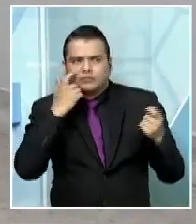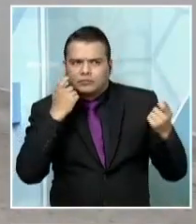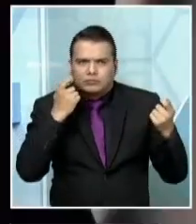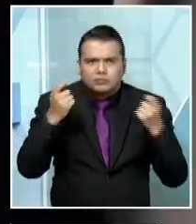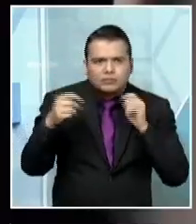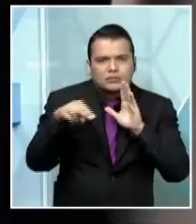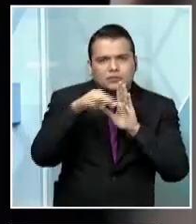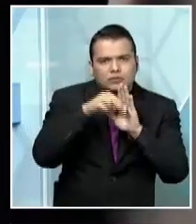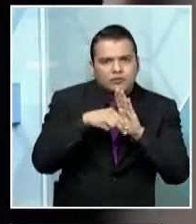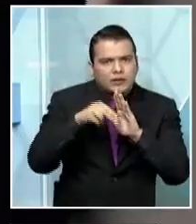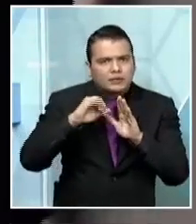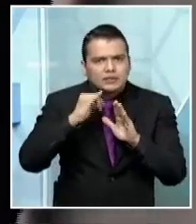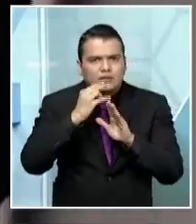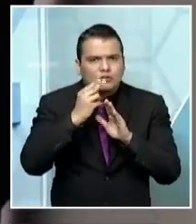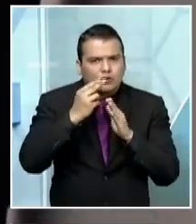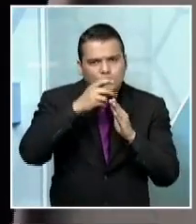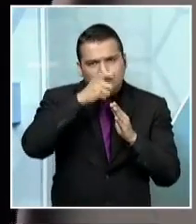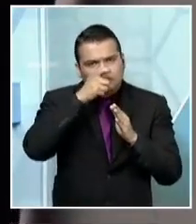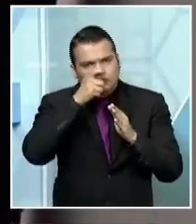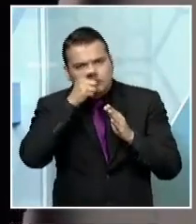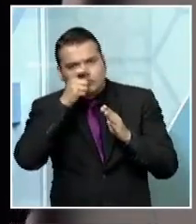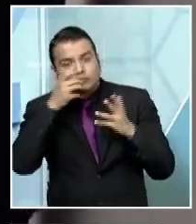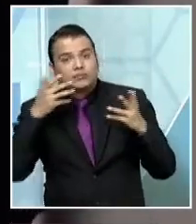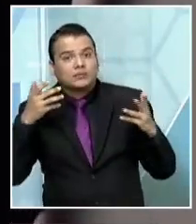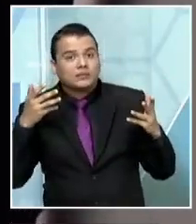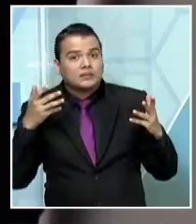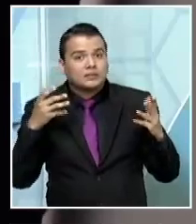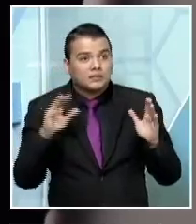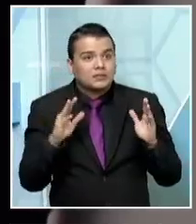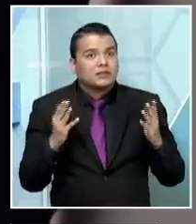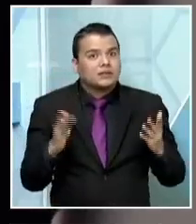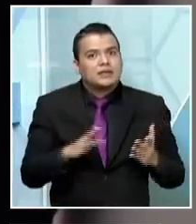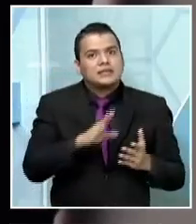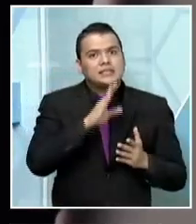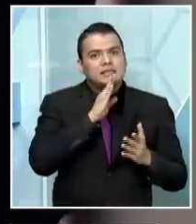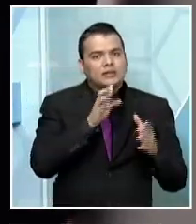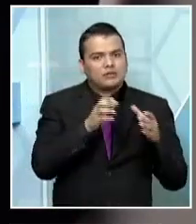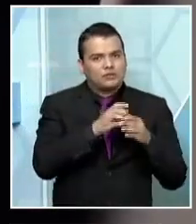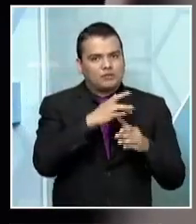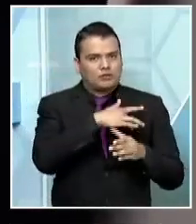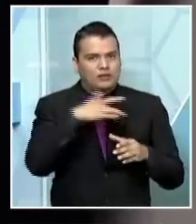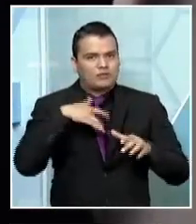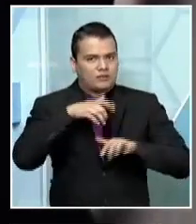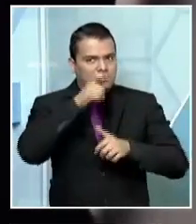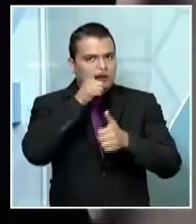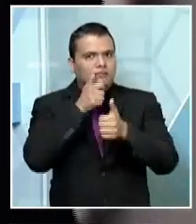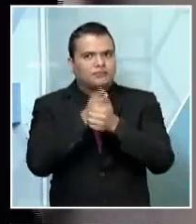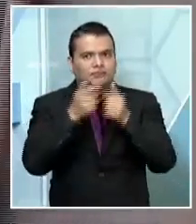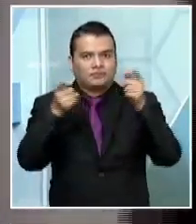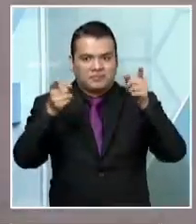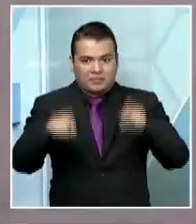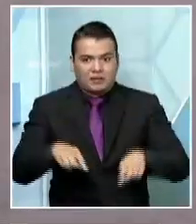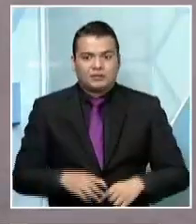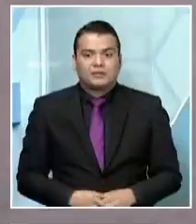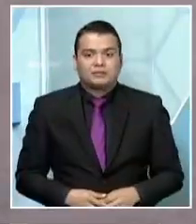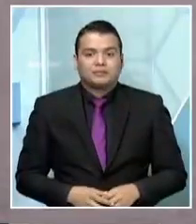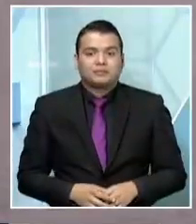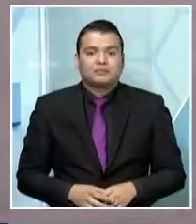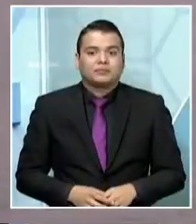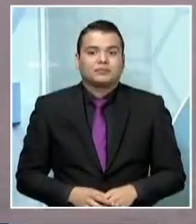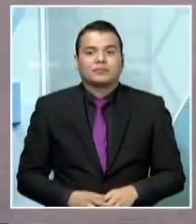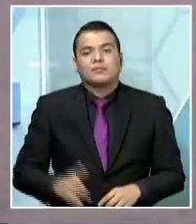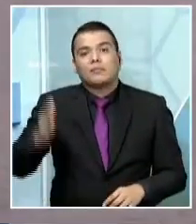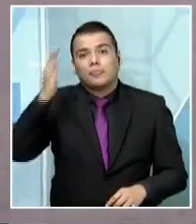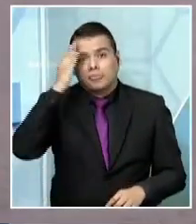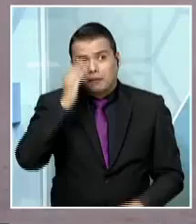de bioseguridad se cumplieran a cabalidad, mismos que son supervisados por la Secretaría de Salud del Distrito. Hemos evidenciado